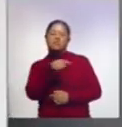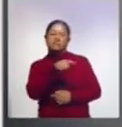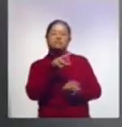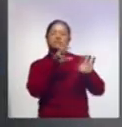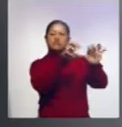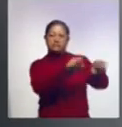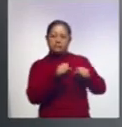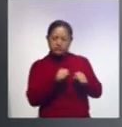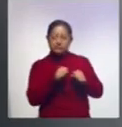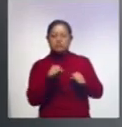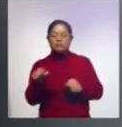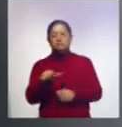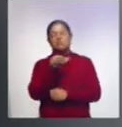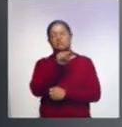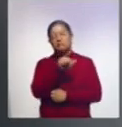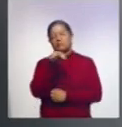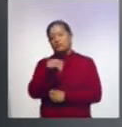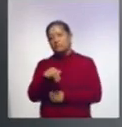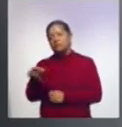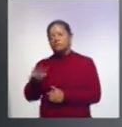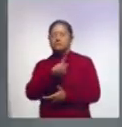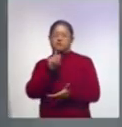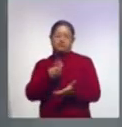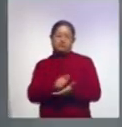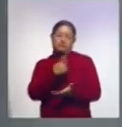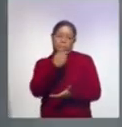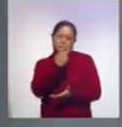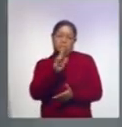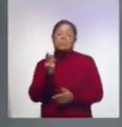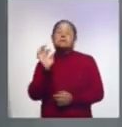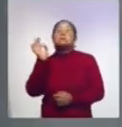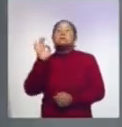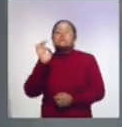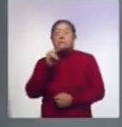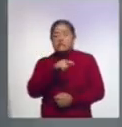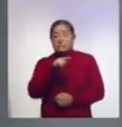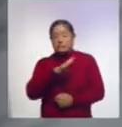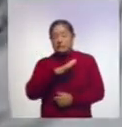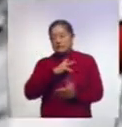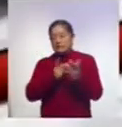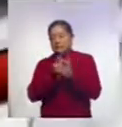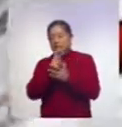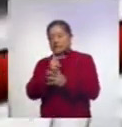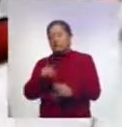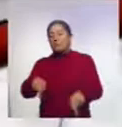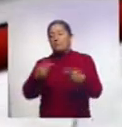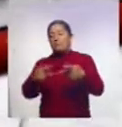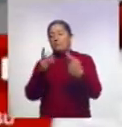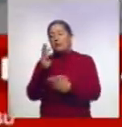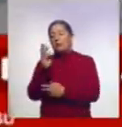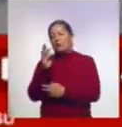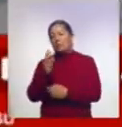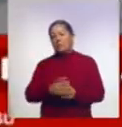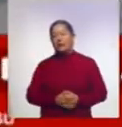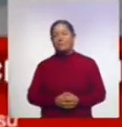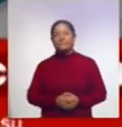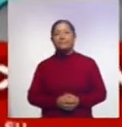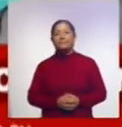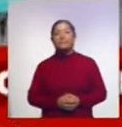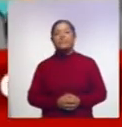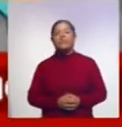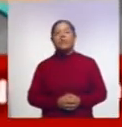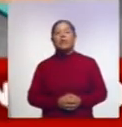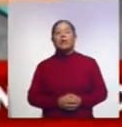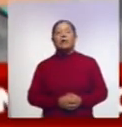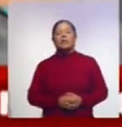al aseguramiento de Adrián N. conforme a derecho por el probable delito contra la salud en la modalidad de narcomenudeo. Durante la exposición de datos de